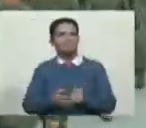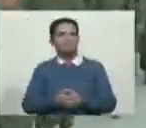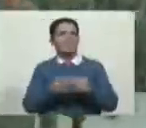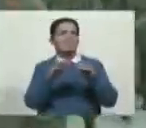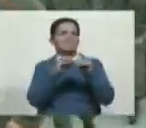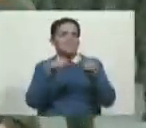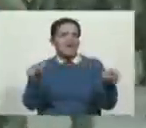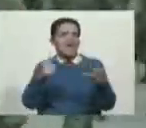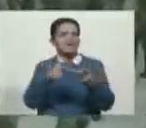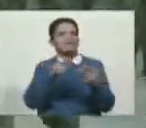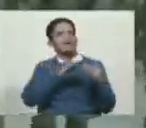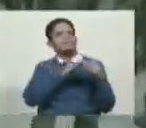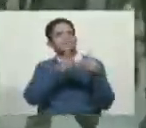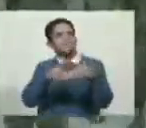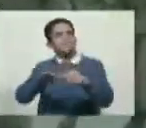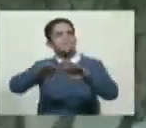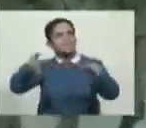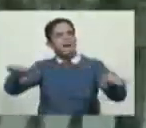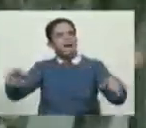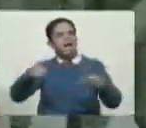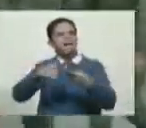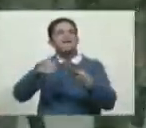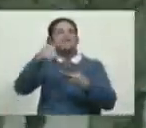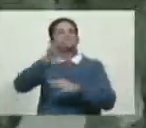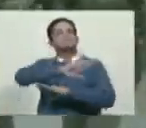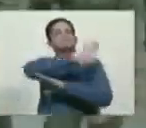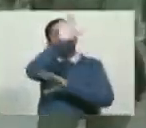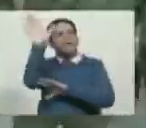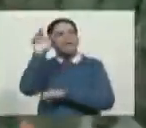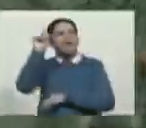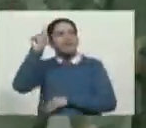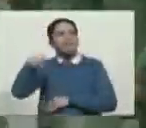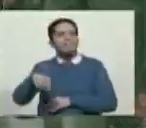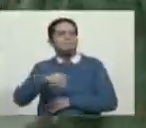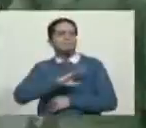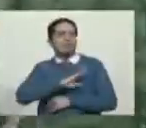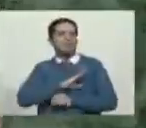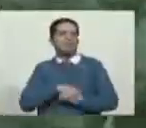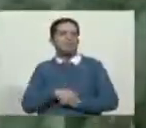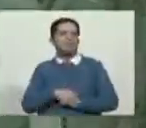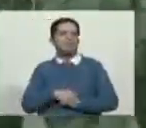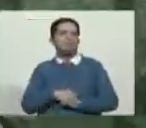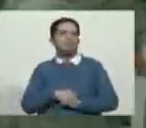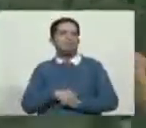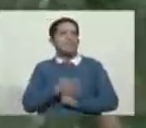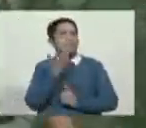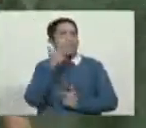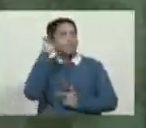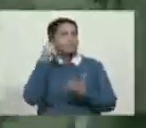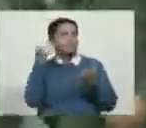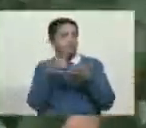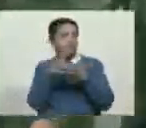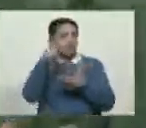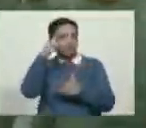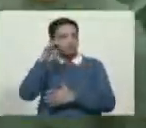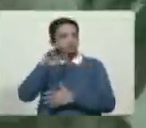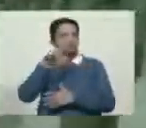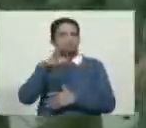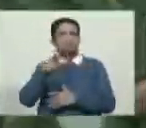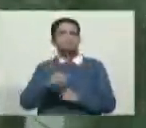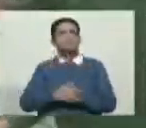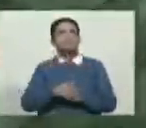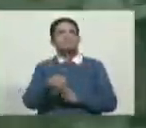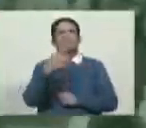terrestres, acuáticos y aeroespaciales en la jurisdicción, en este caso del Distrito Capital. Es parte entonces,